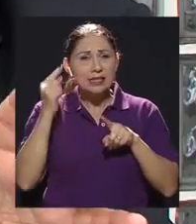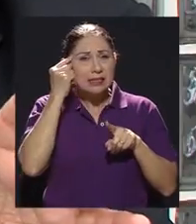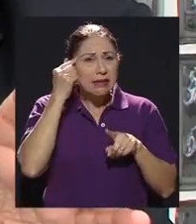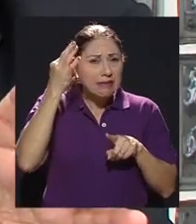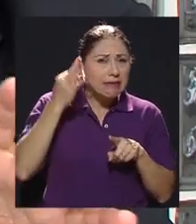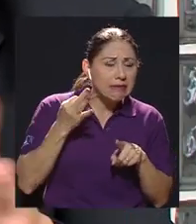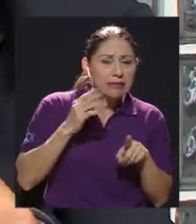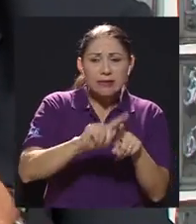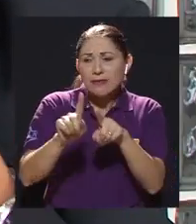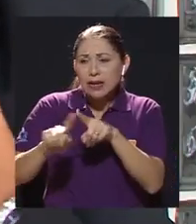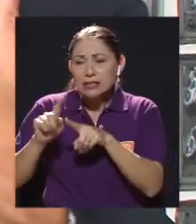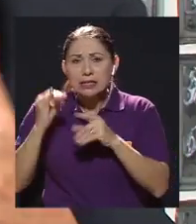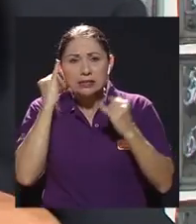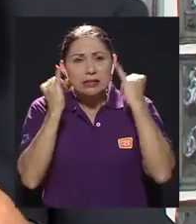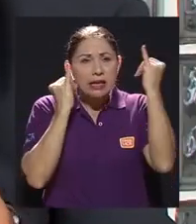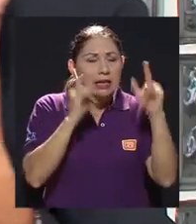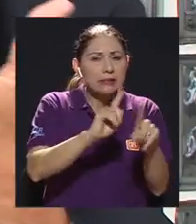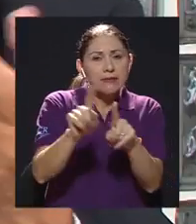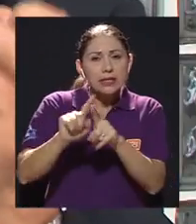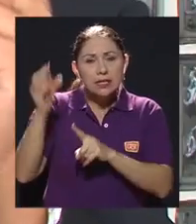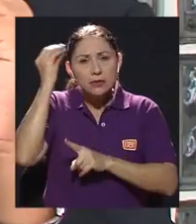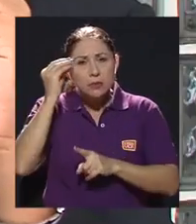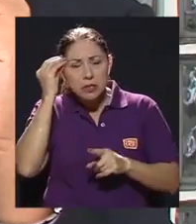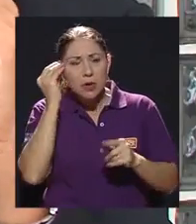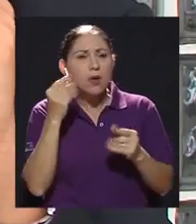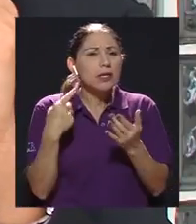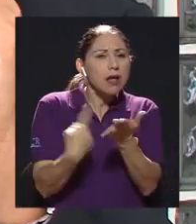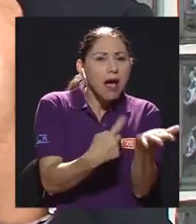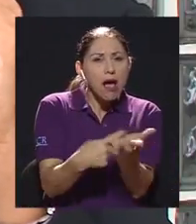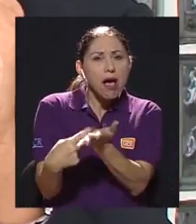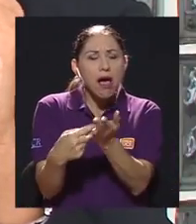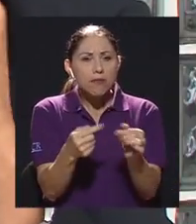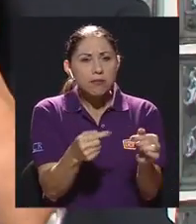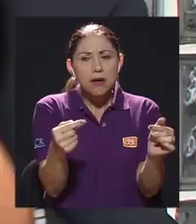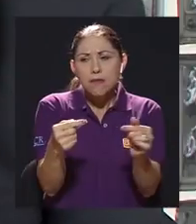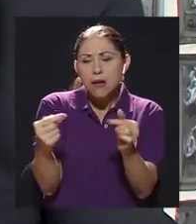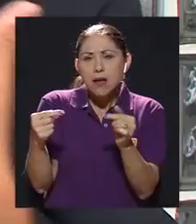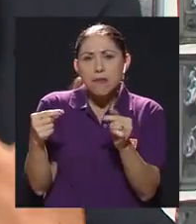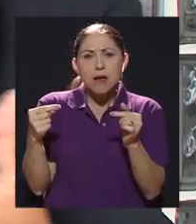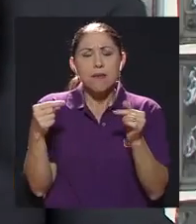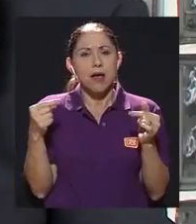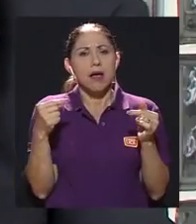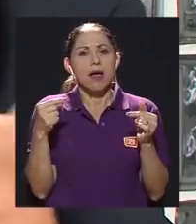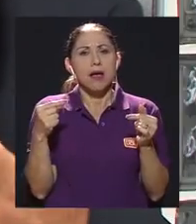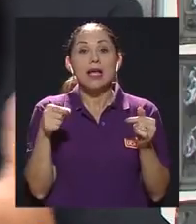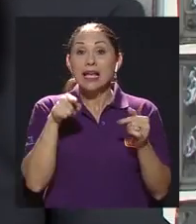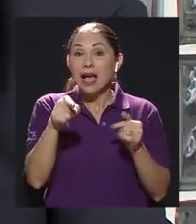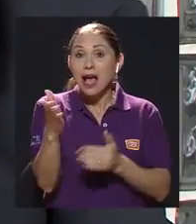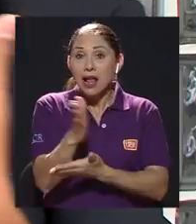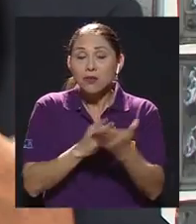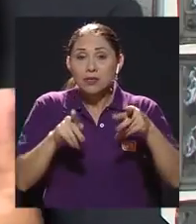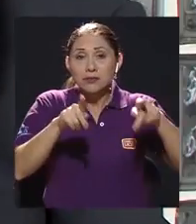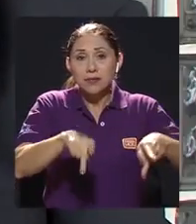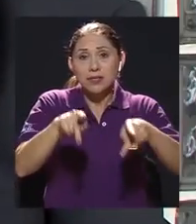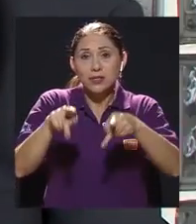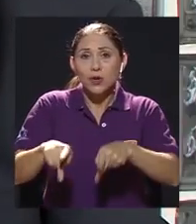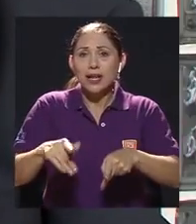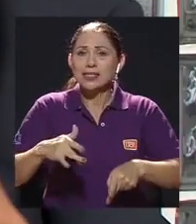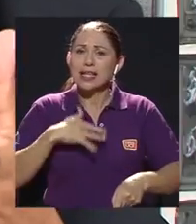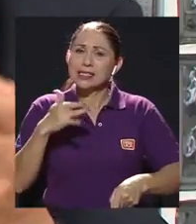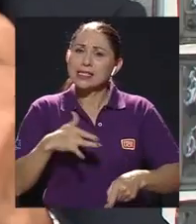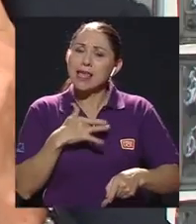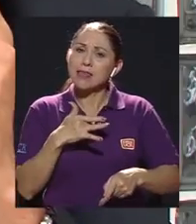posiciones va impulsando que ciertas personas que sienten la vocación hacia el